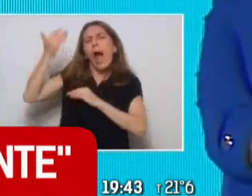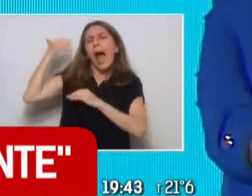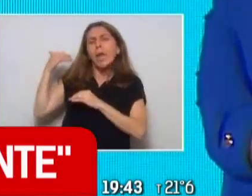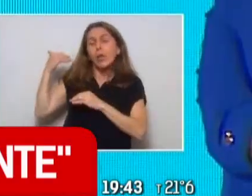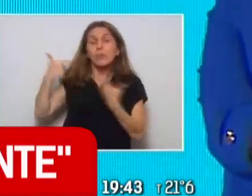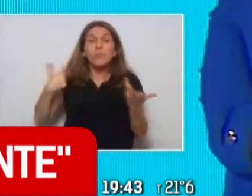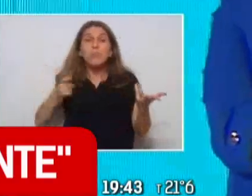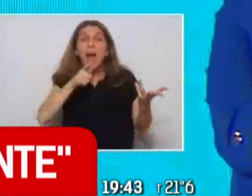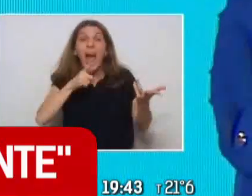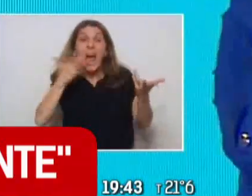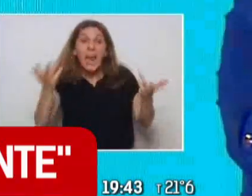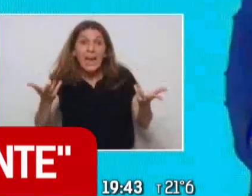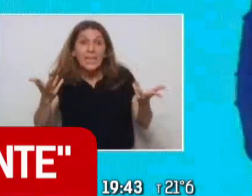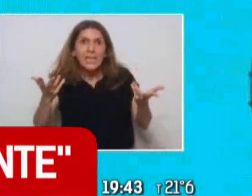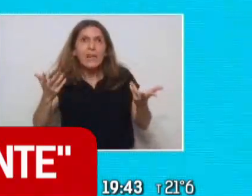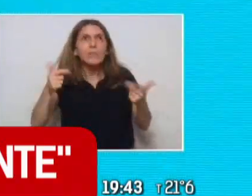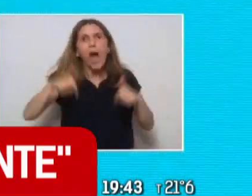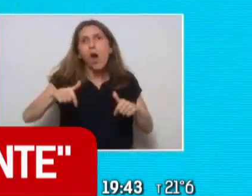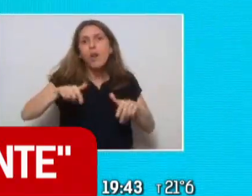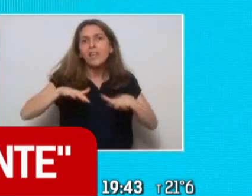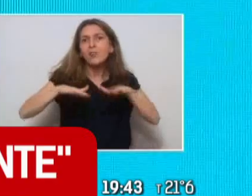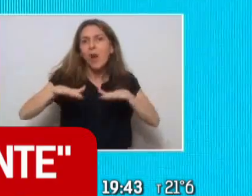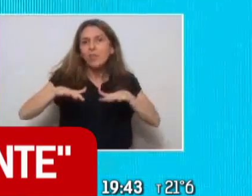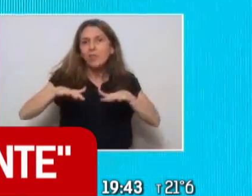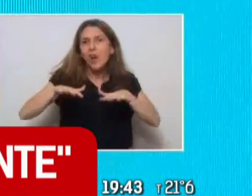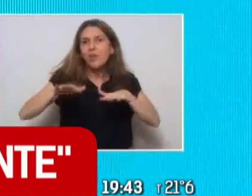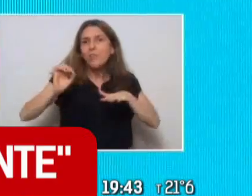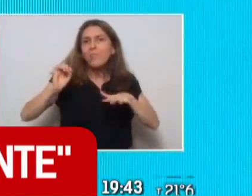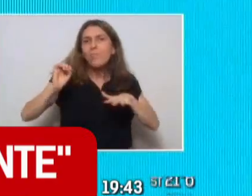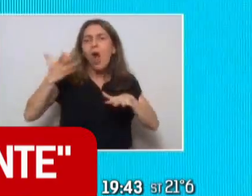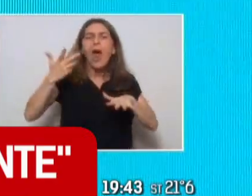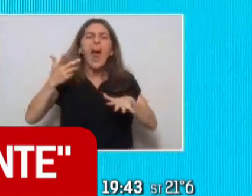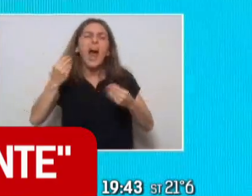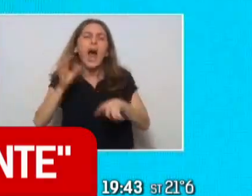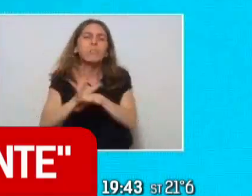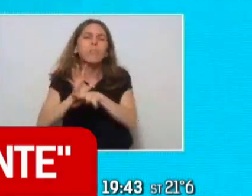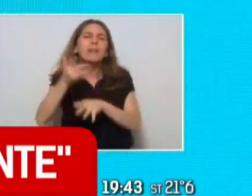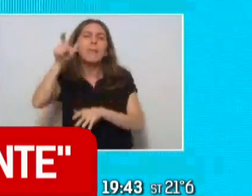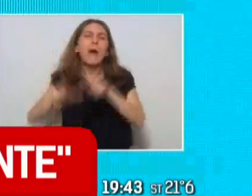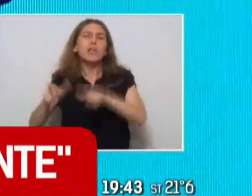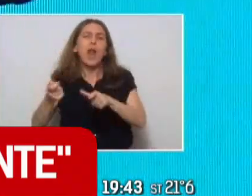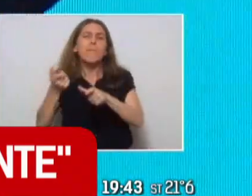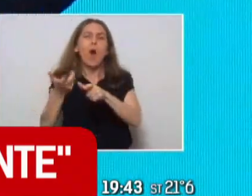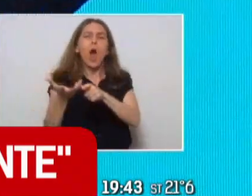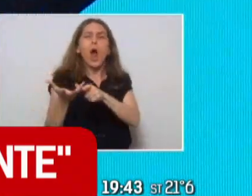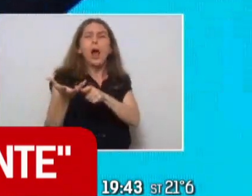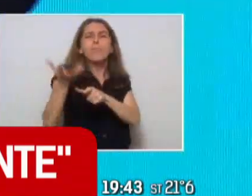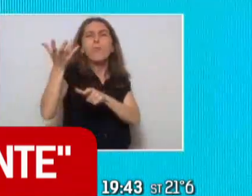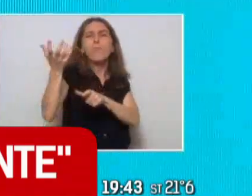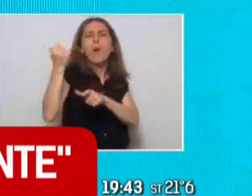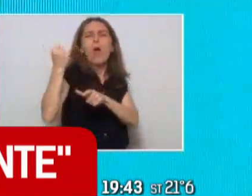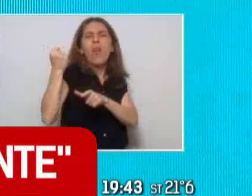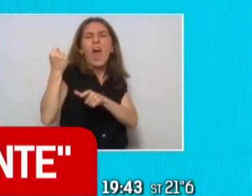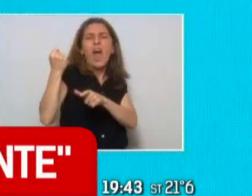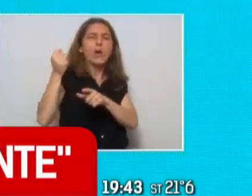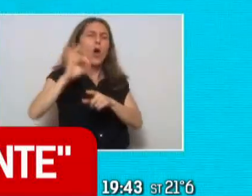Pareciera ser que la modernidad es producto de las élites, que las vanguardias son las